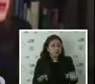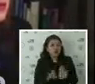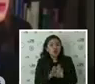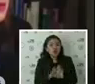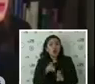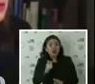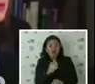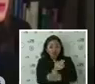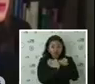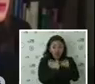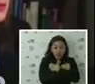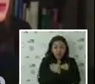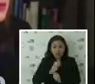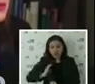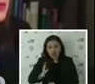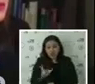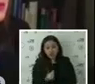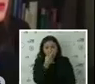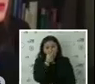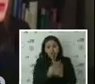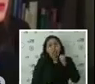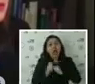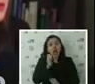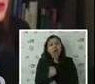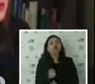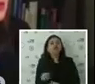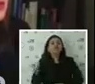entre la educación y la tecnología se ha